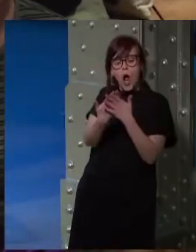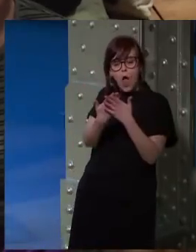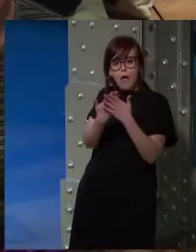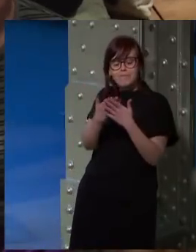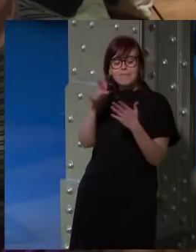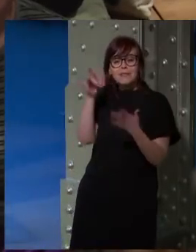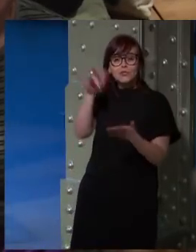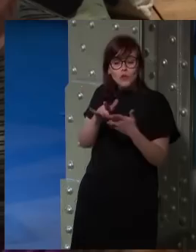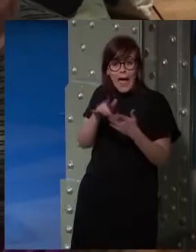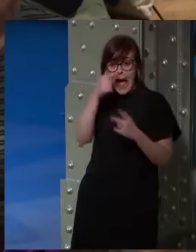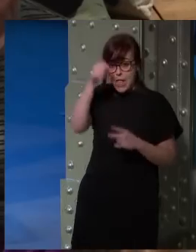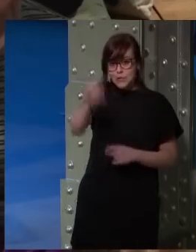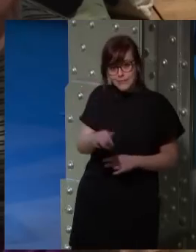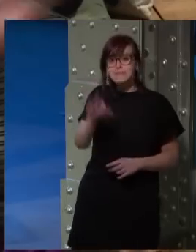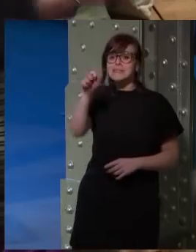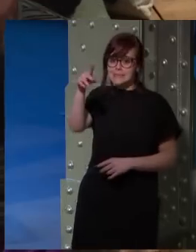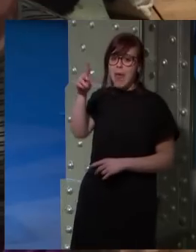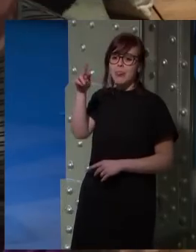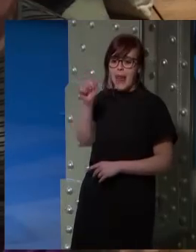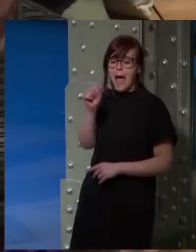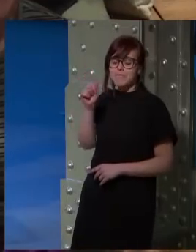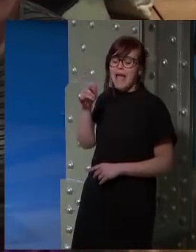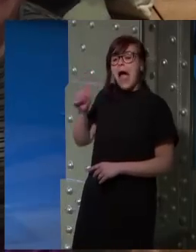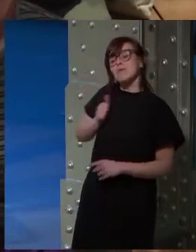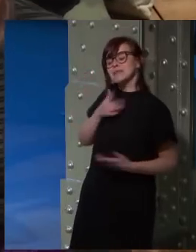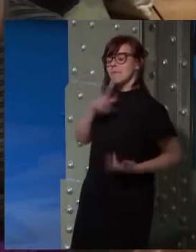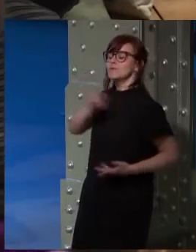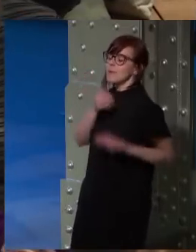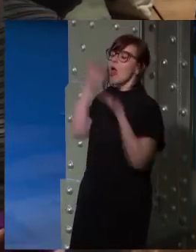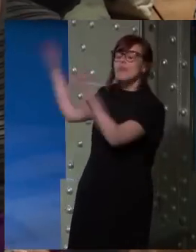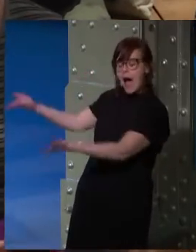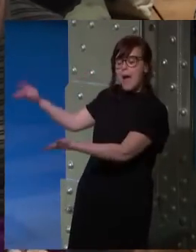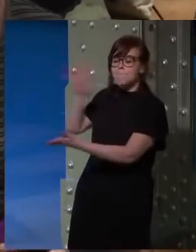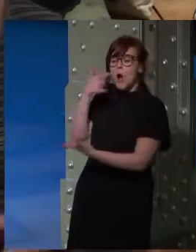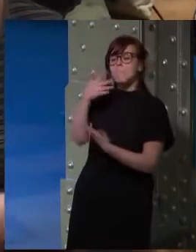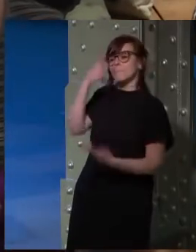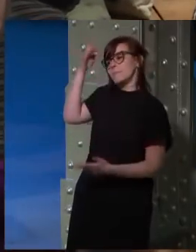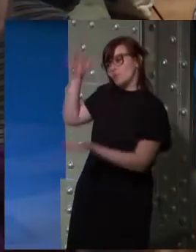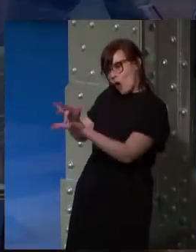esta ocasión se la entregamos a Sandra Sabaté, y no quería dejar de decirlo. Muchas gracias.